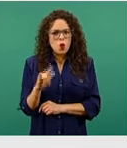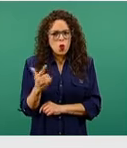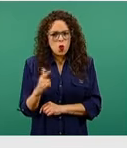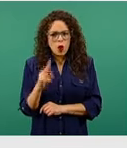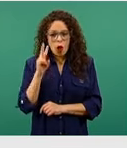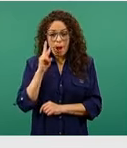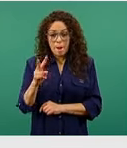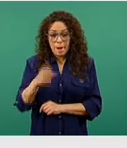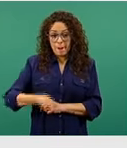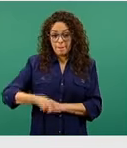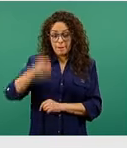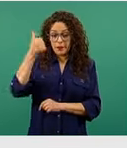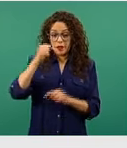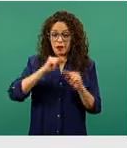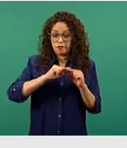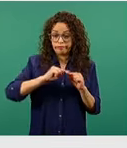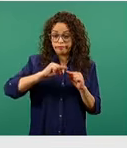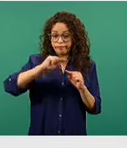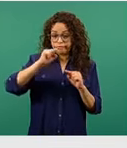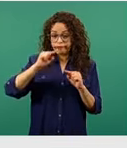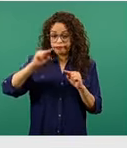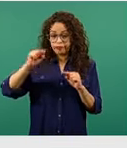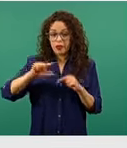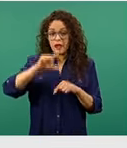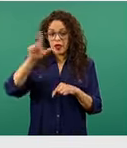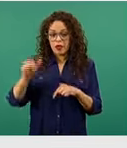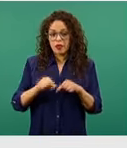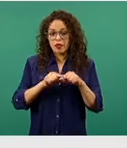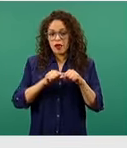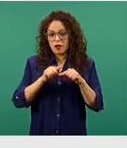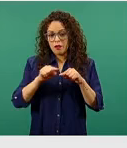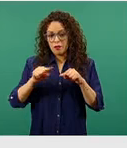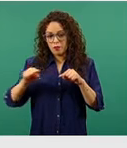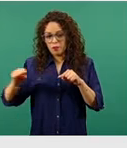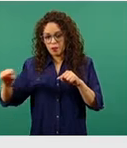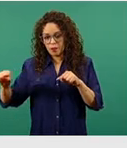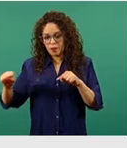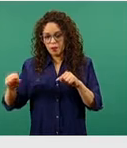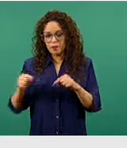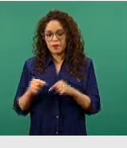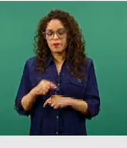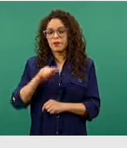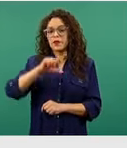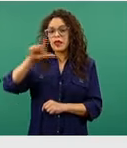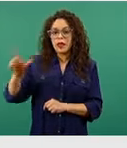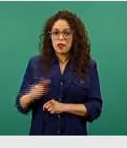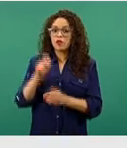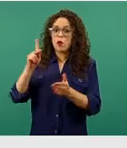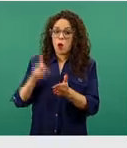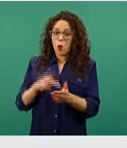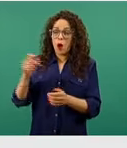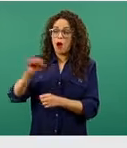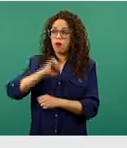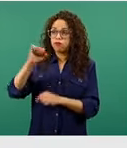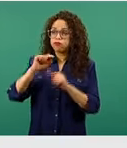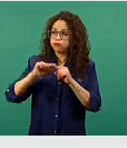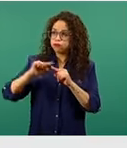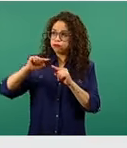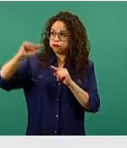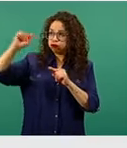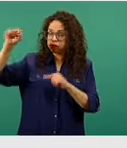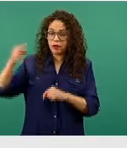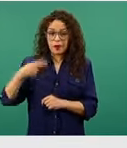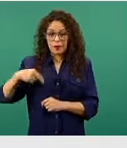primera curva y tuvimos una meseta un poco más prolongada que la siguiente curva o el siguiente repunte, pensábamos que ya